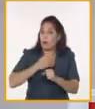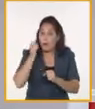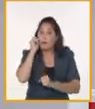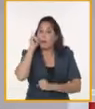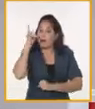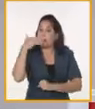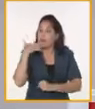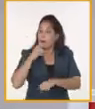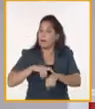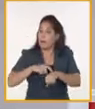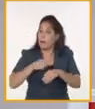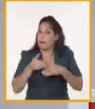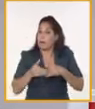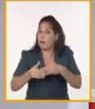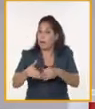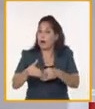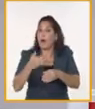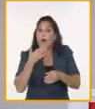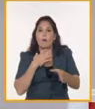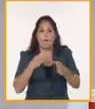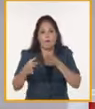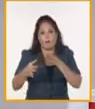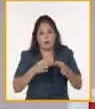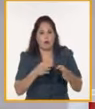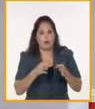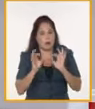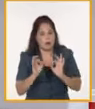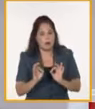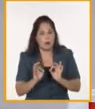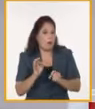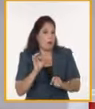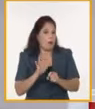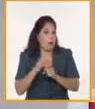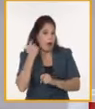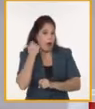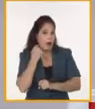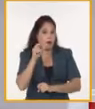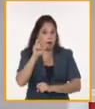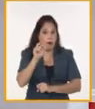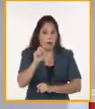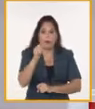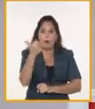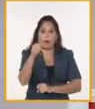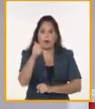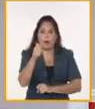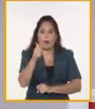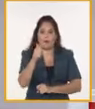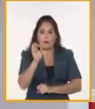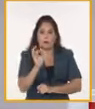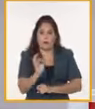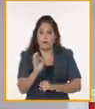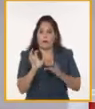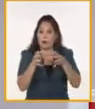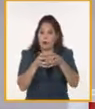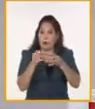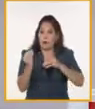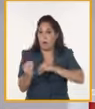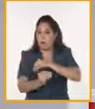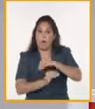tiempo de de funcionamiento sobre todo a partir del año 2010 se hicieron un grupo de